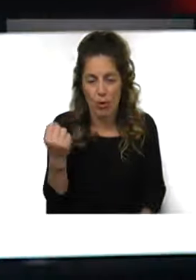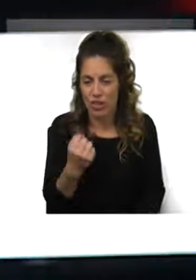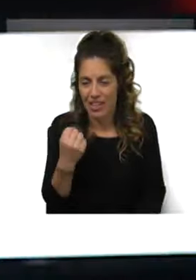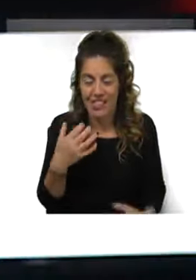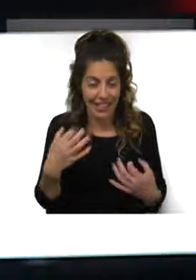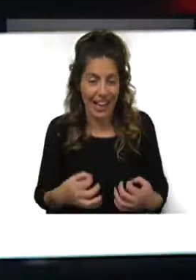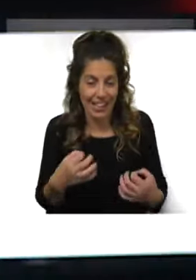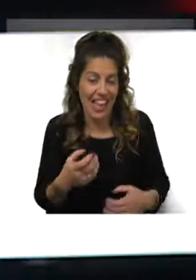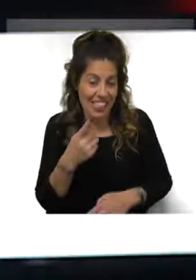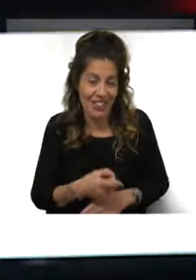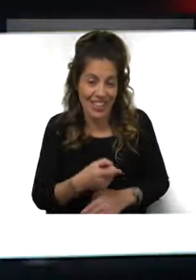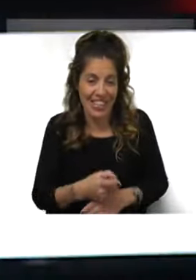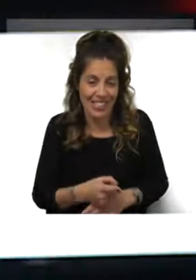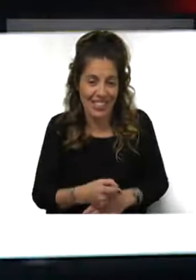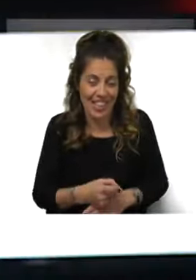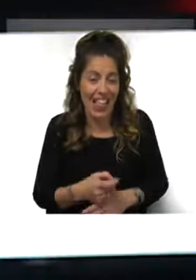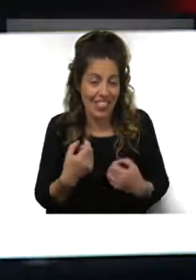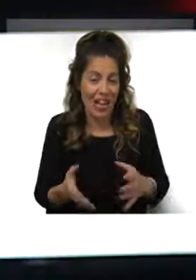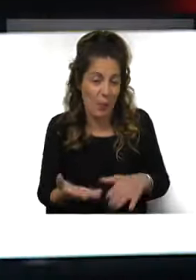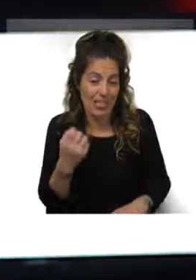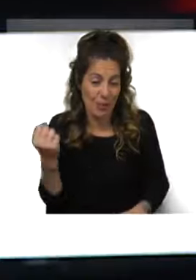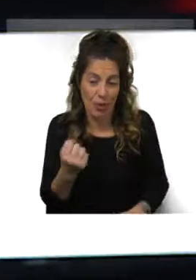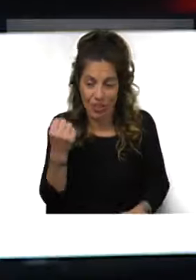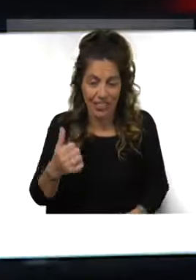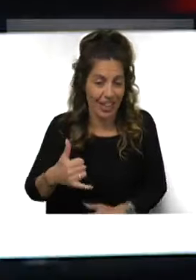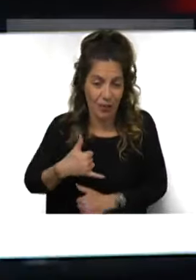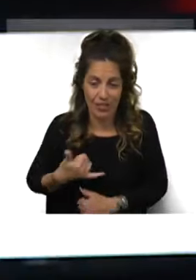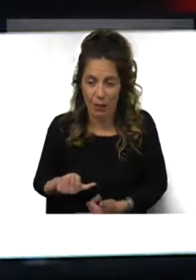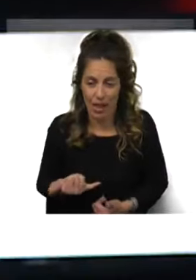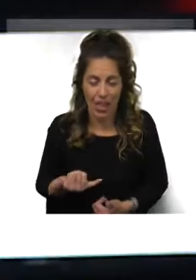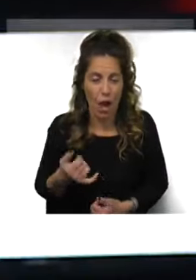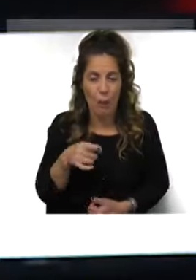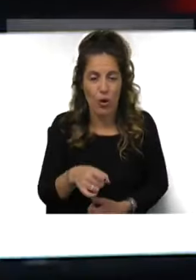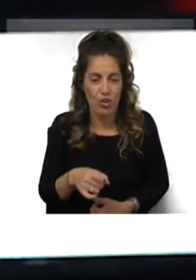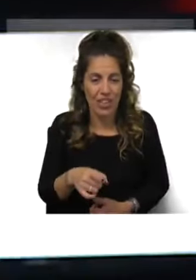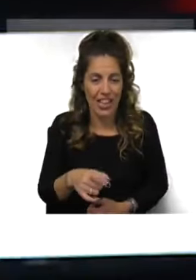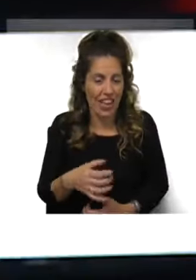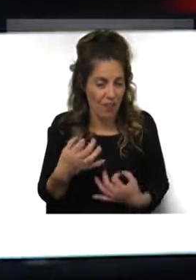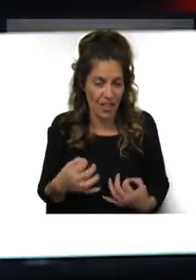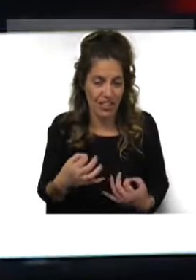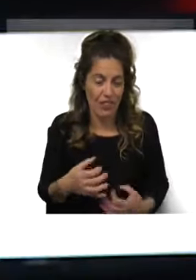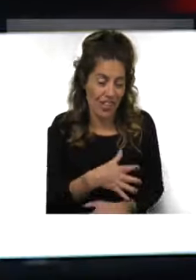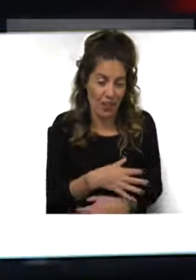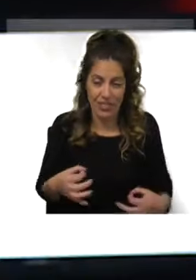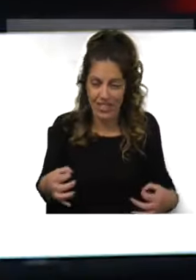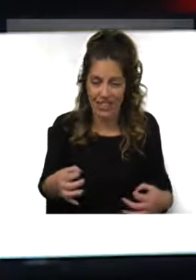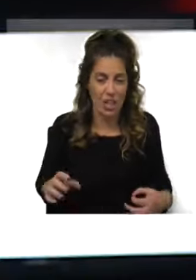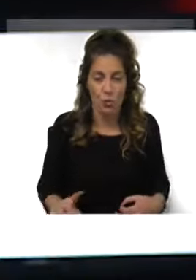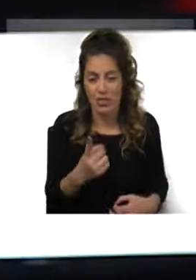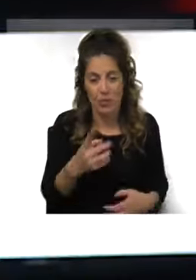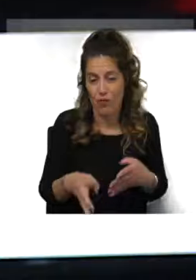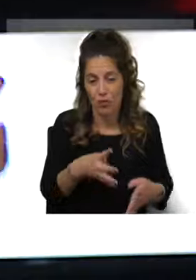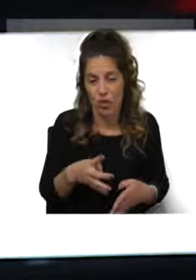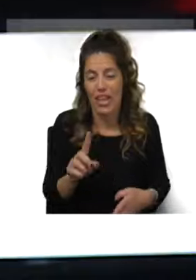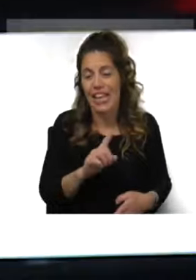Debería ser prestigiosa la Fuerza Armada por ser efectiva y eficiente en su principal función